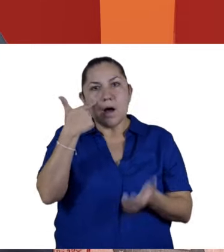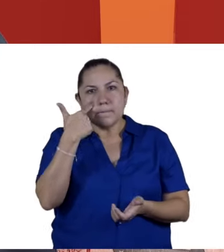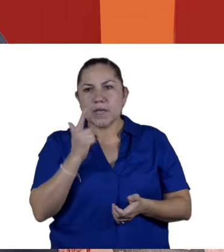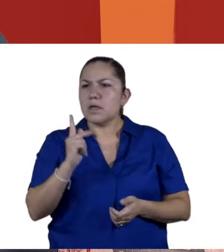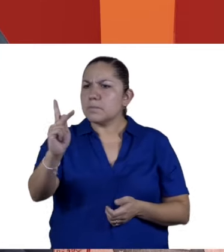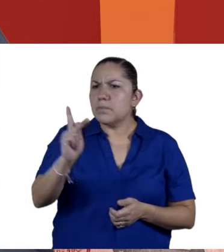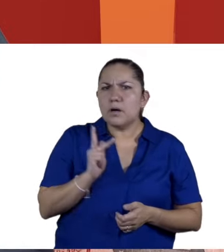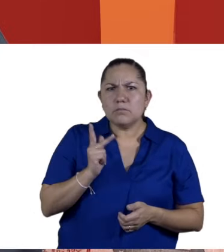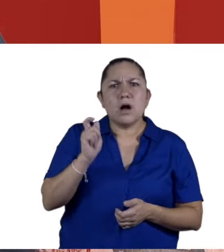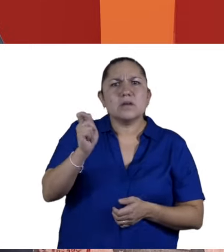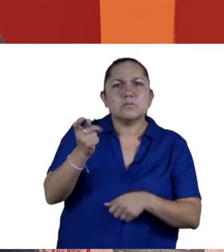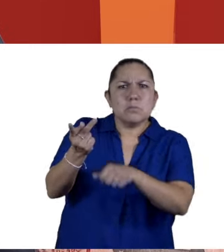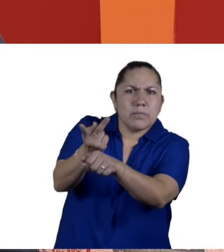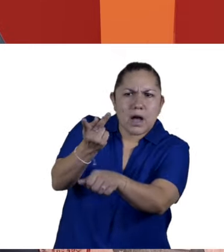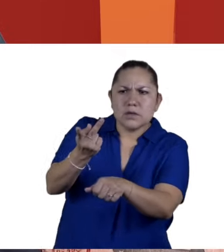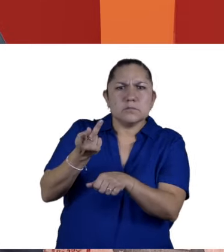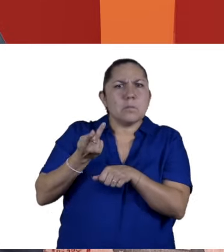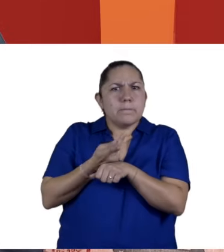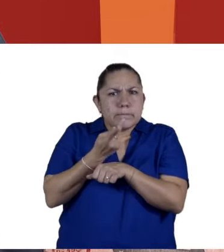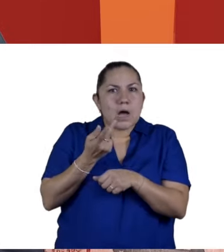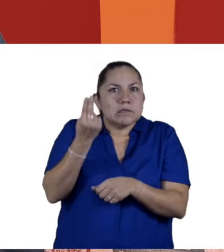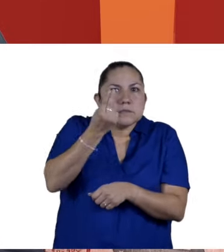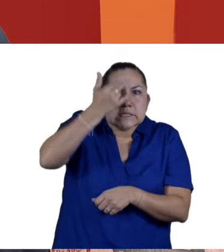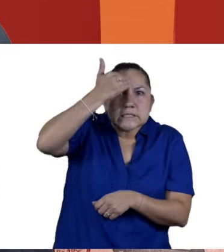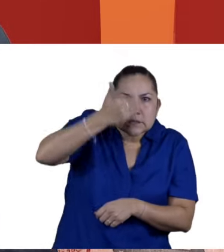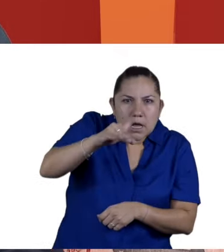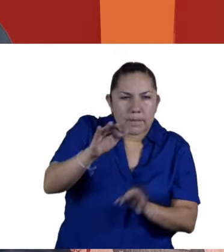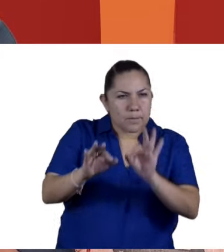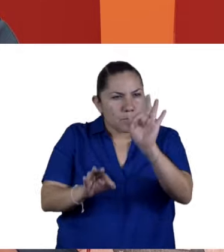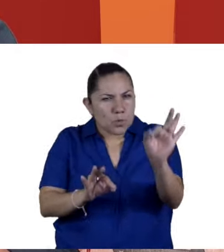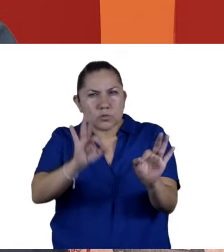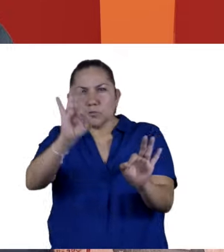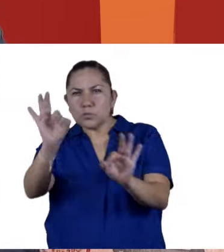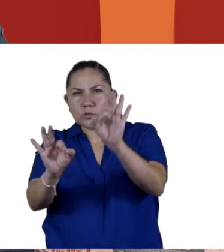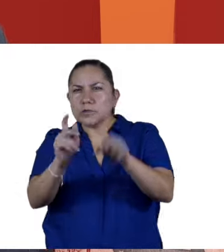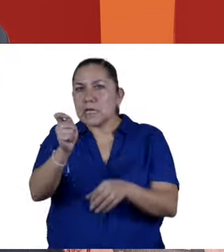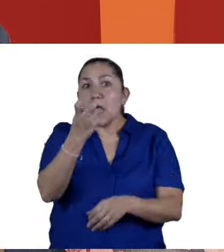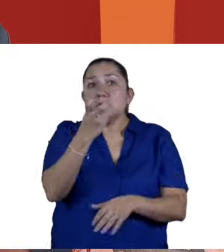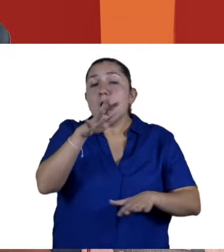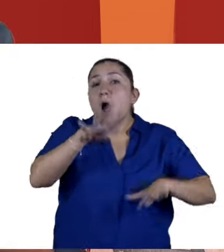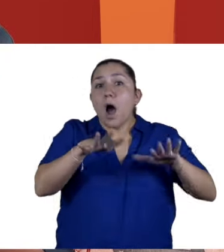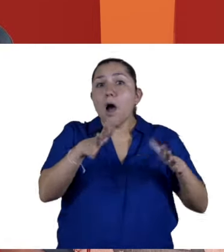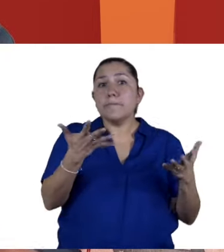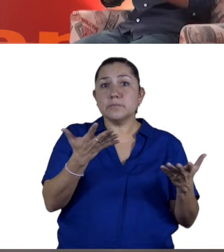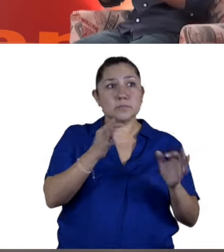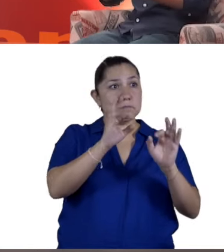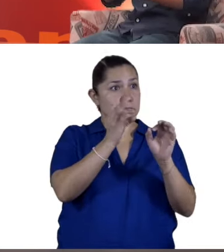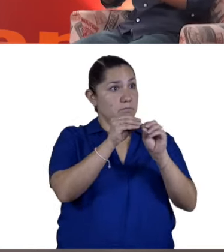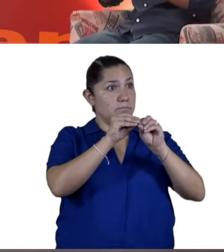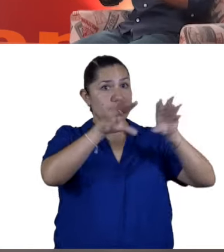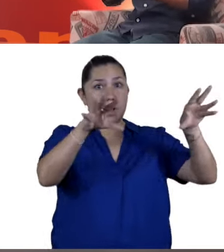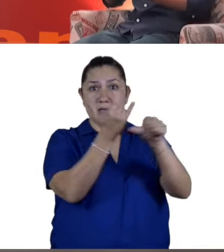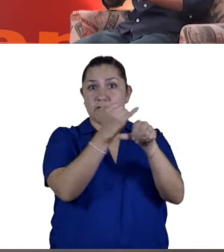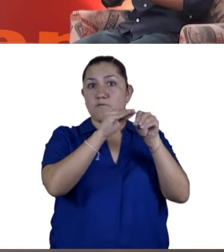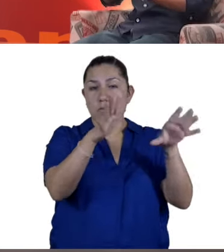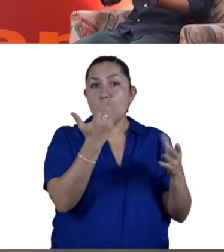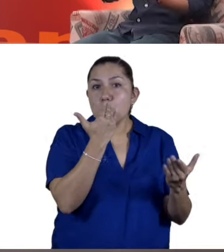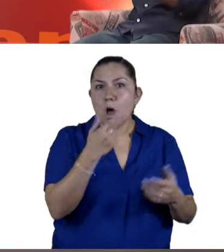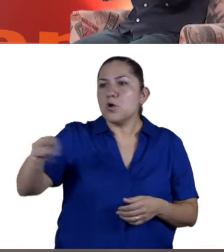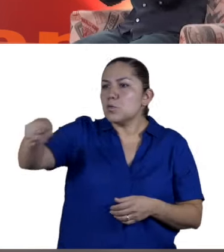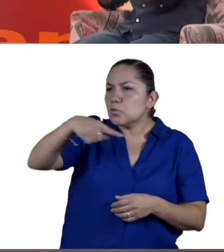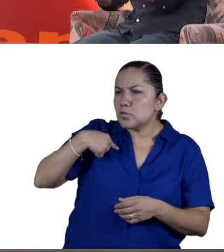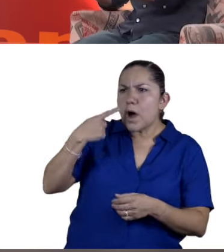existen estudios, no existen casi estadísticas, pues es de boca en boca que podemos ir recolectando información y